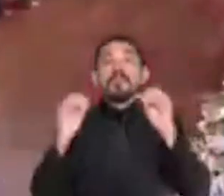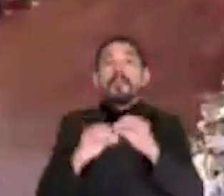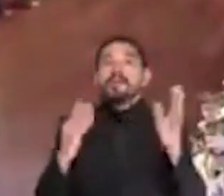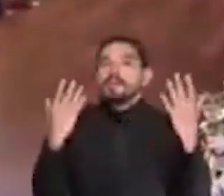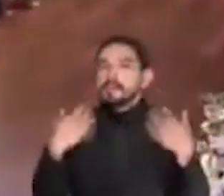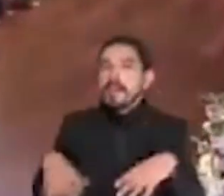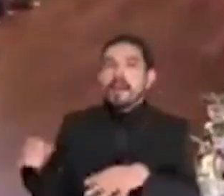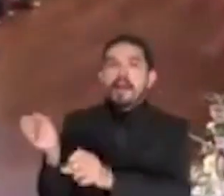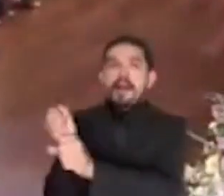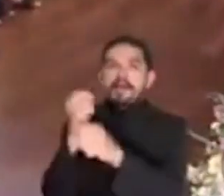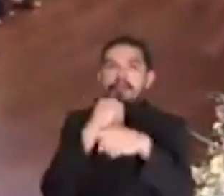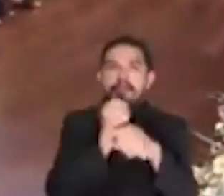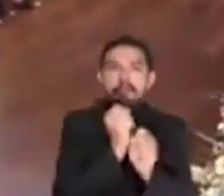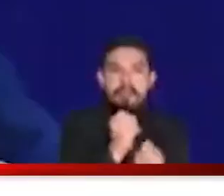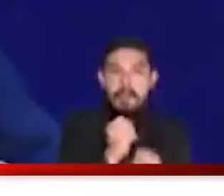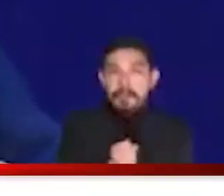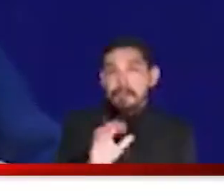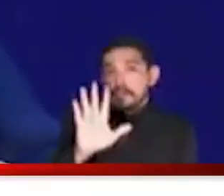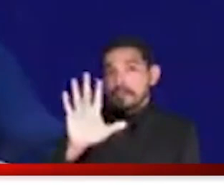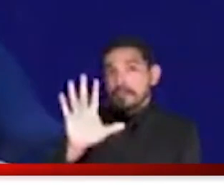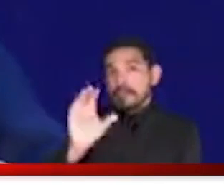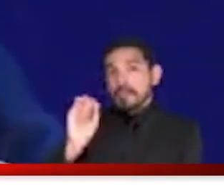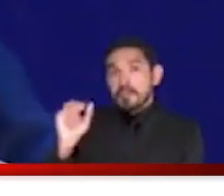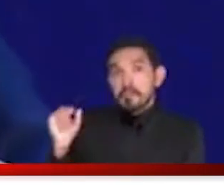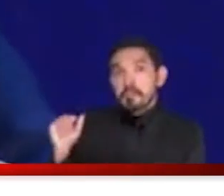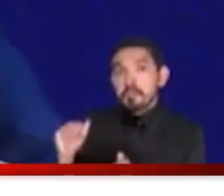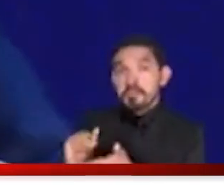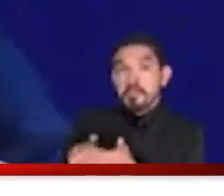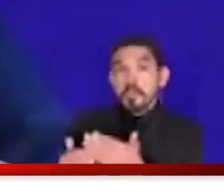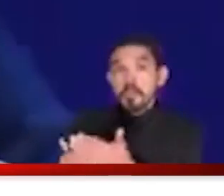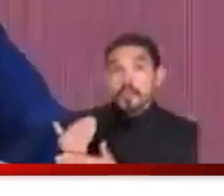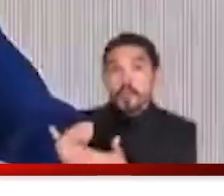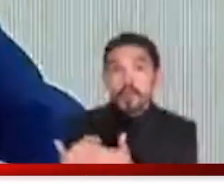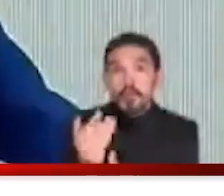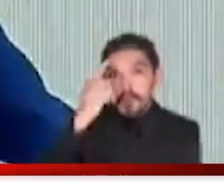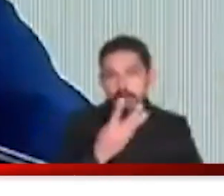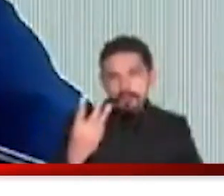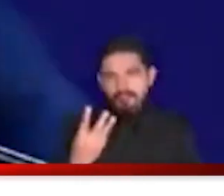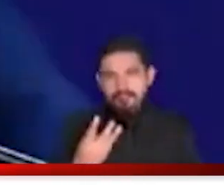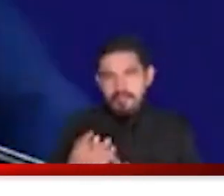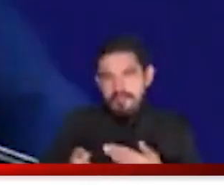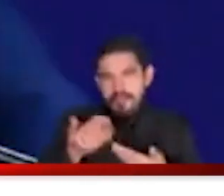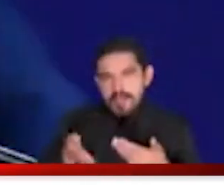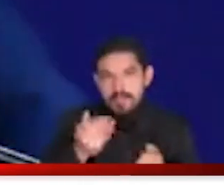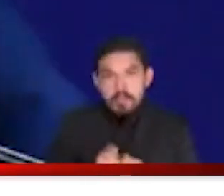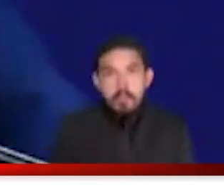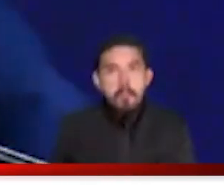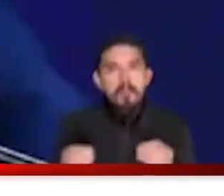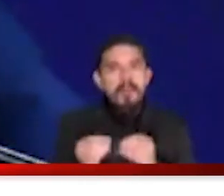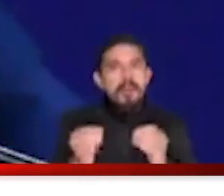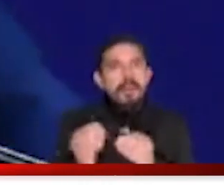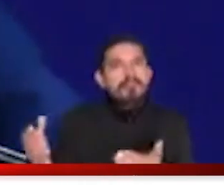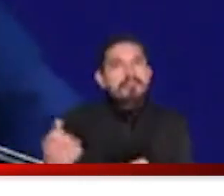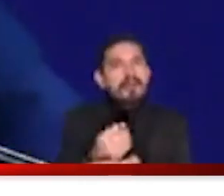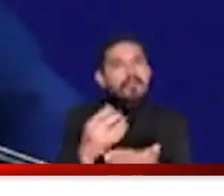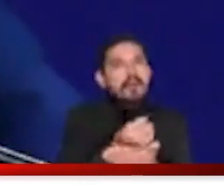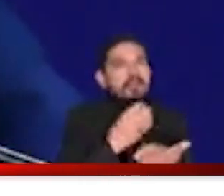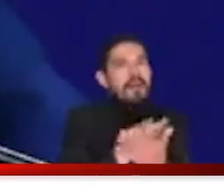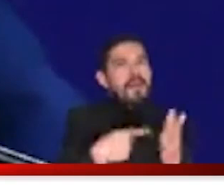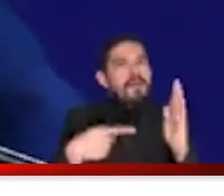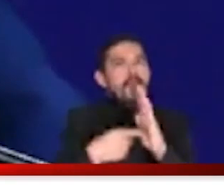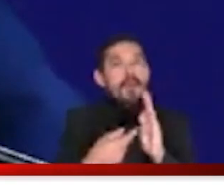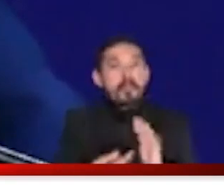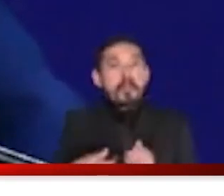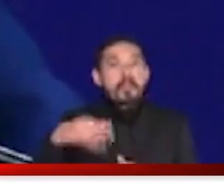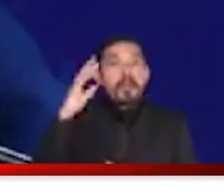creado cerca de 500.000 nuevos empleos la recaudación tributaria a más